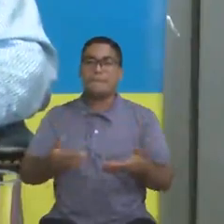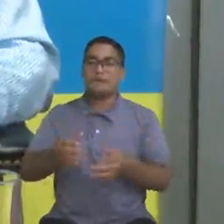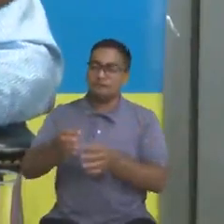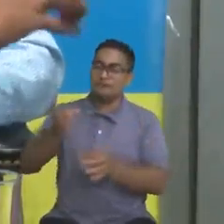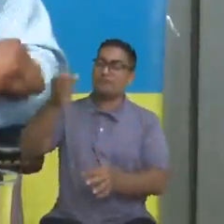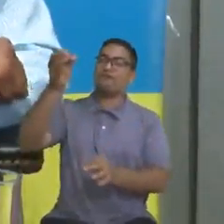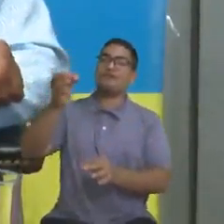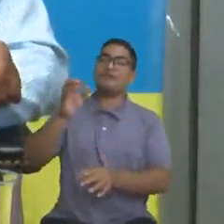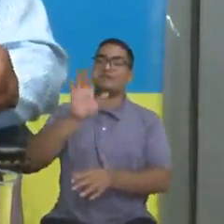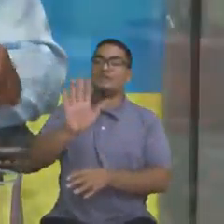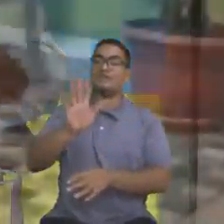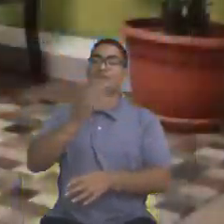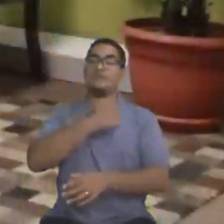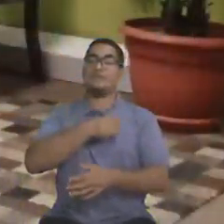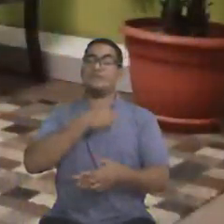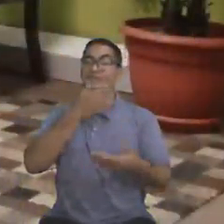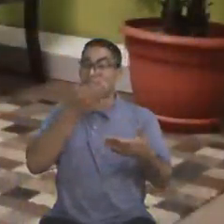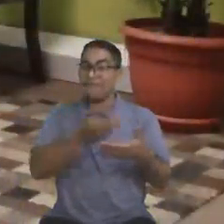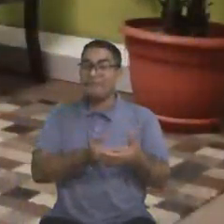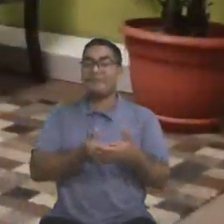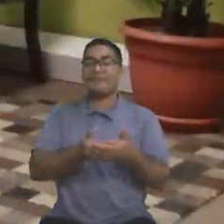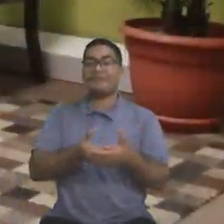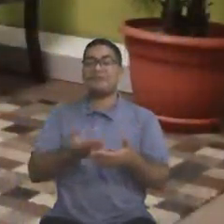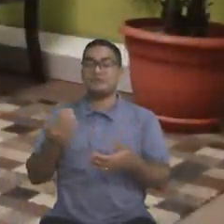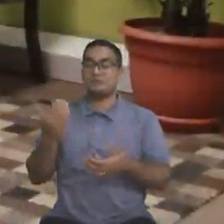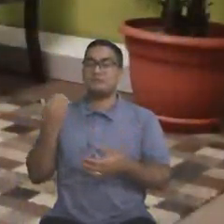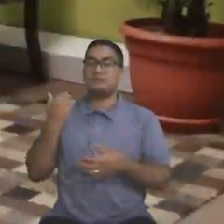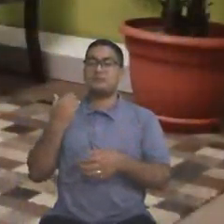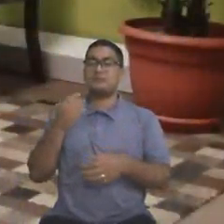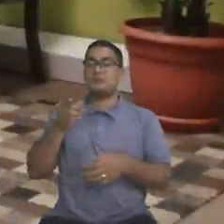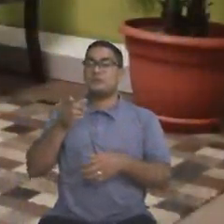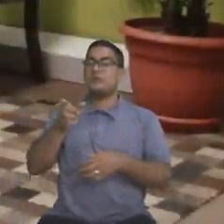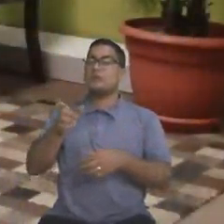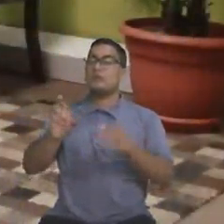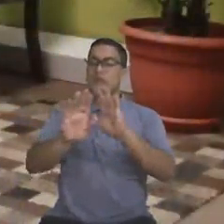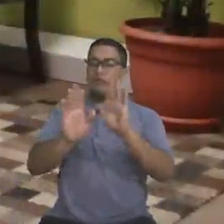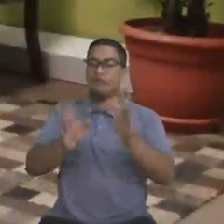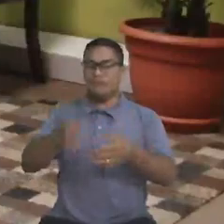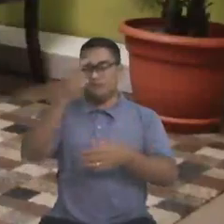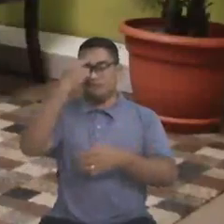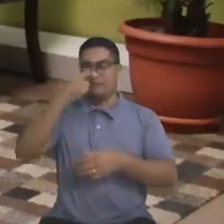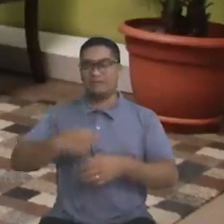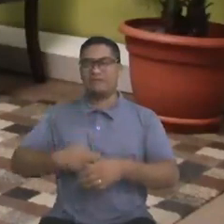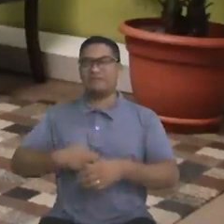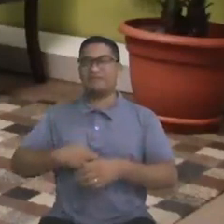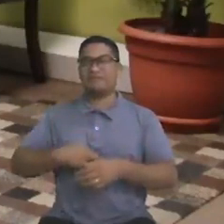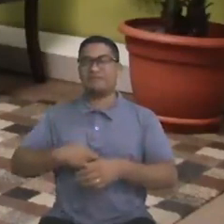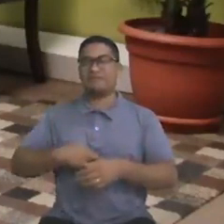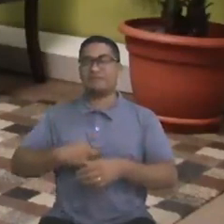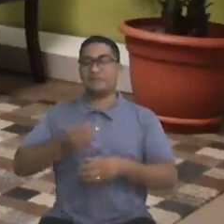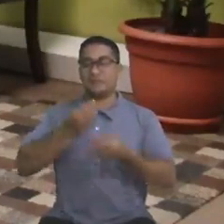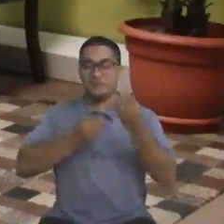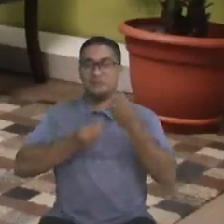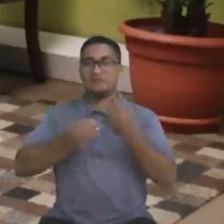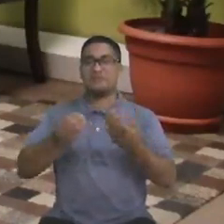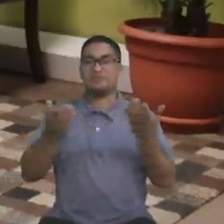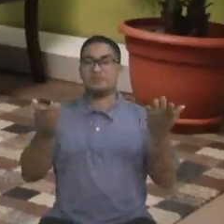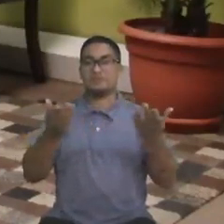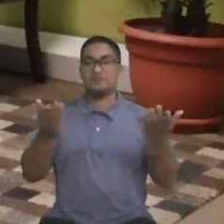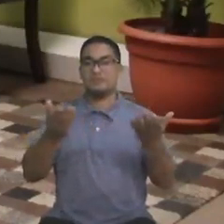sobre la importancia del censo nutricional que está llevando a cabo el Ministerio de Salud desde el 5